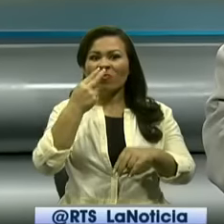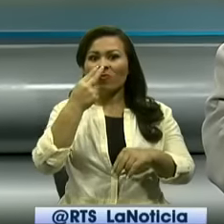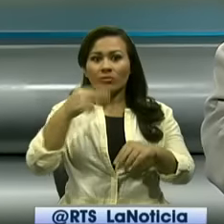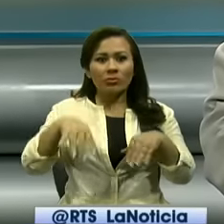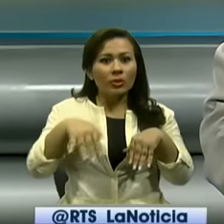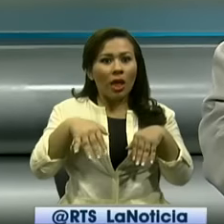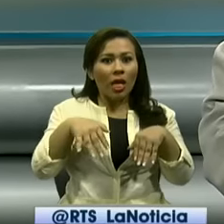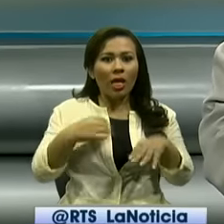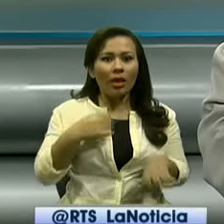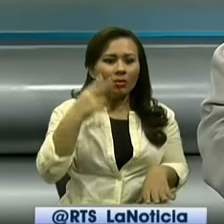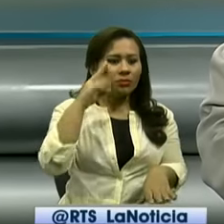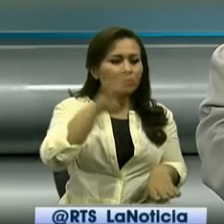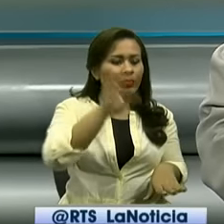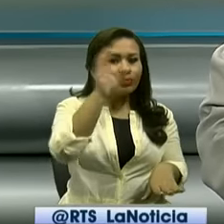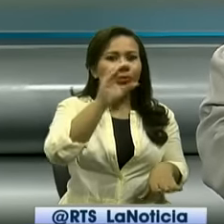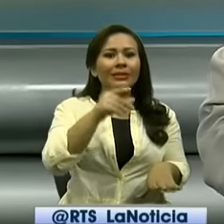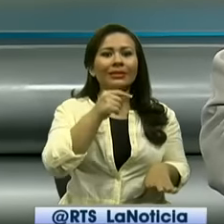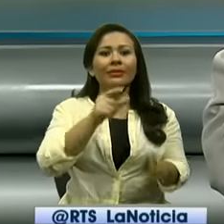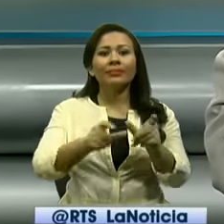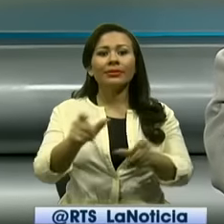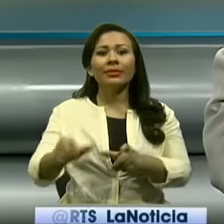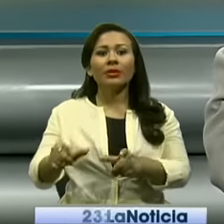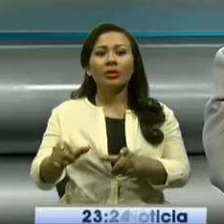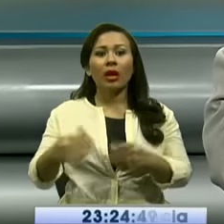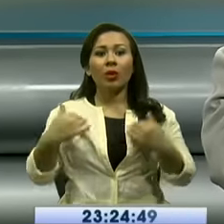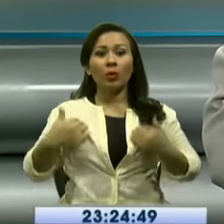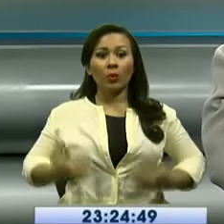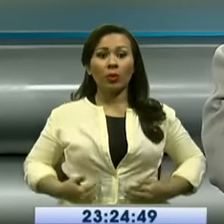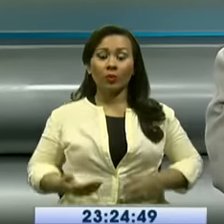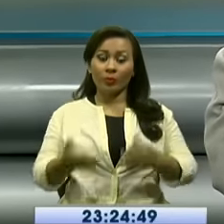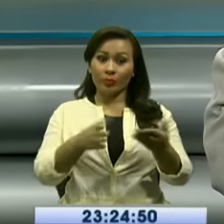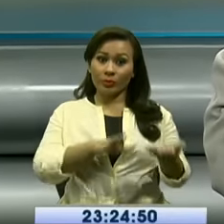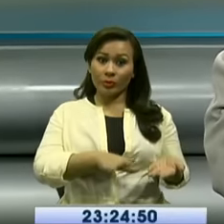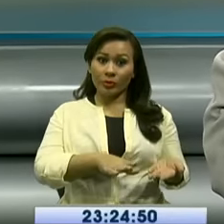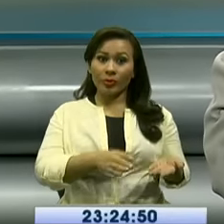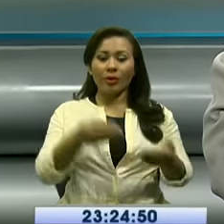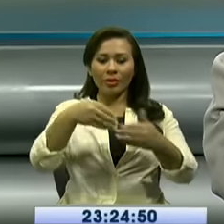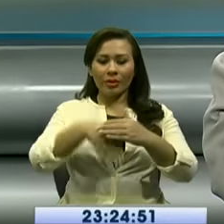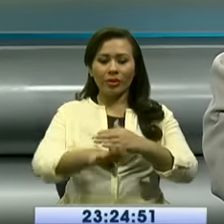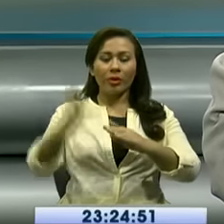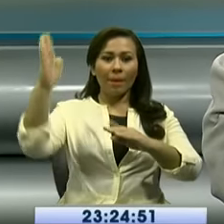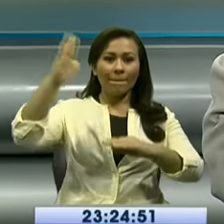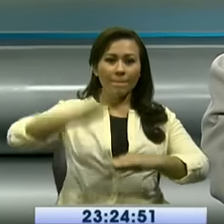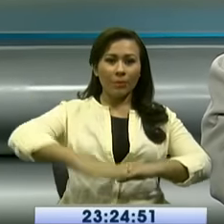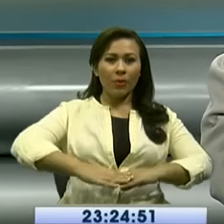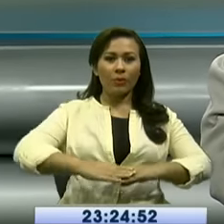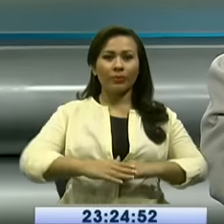canes, que fueron entrenados para localizar cuerpos sin vida de entre los escombros.